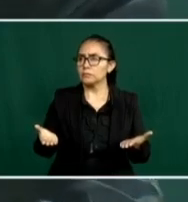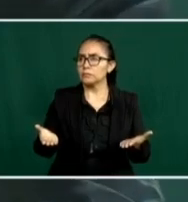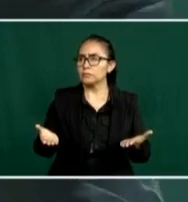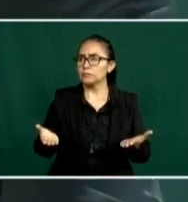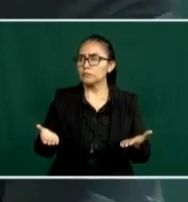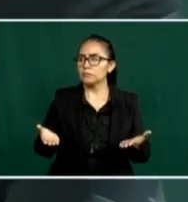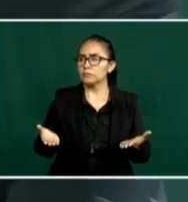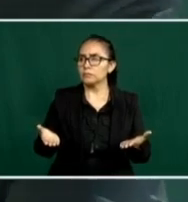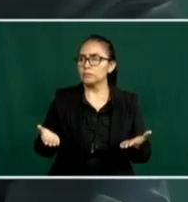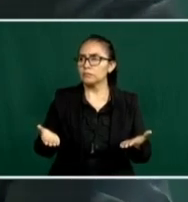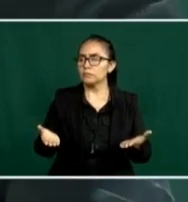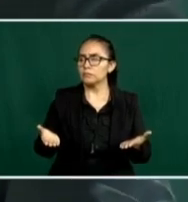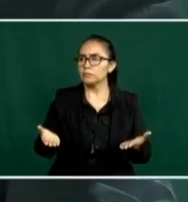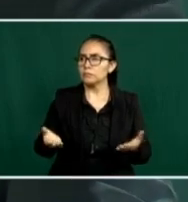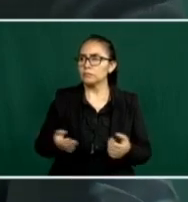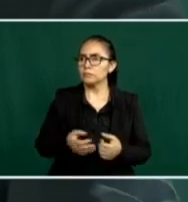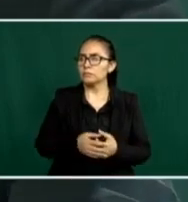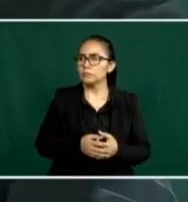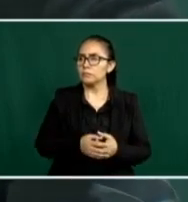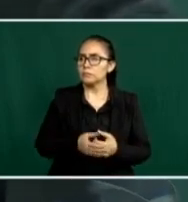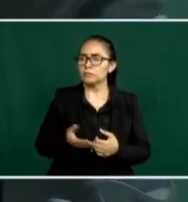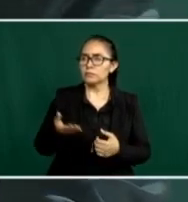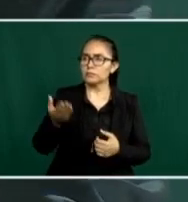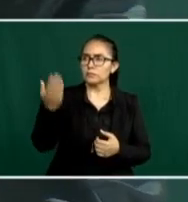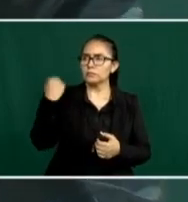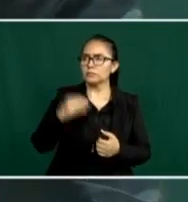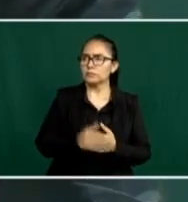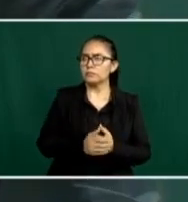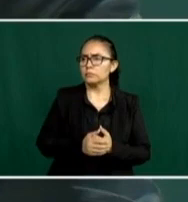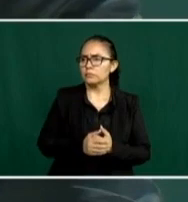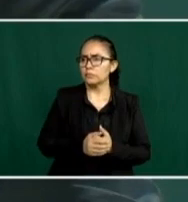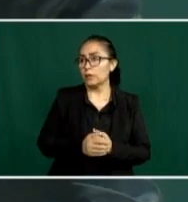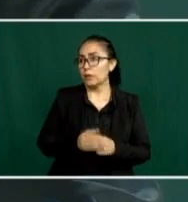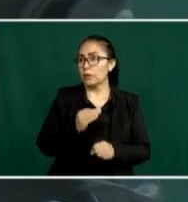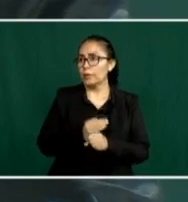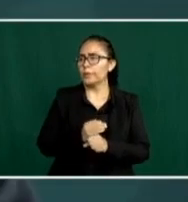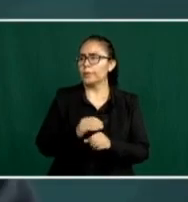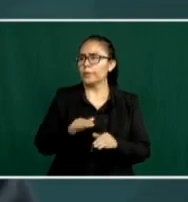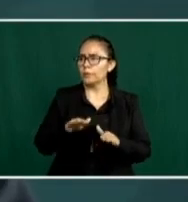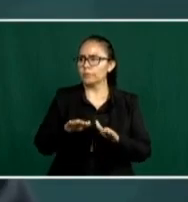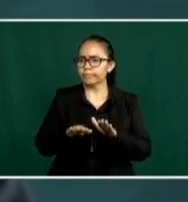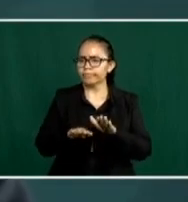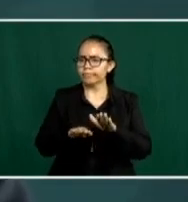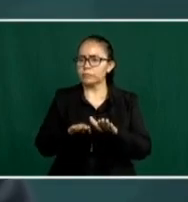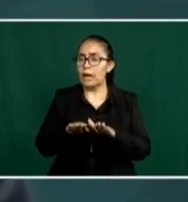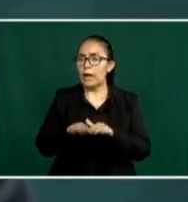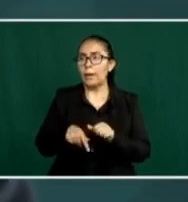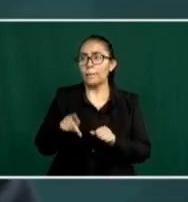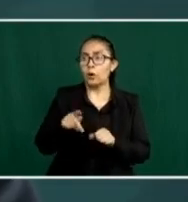Que aunque haya menos crecimiento, hay más desarrollo,